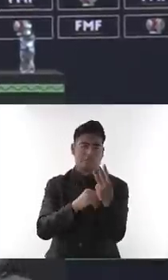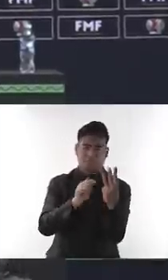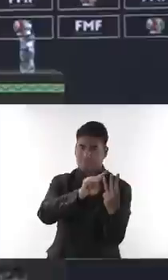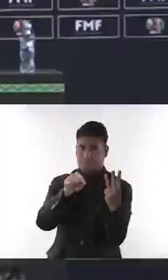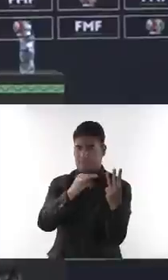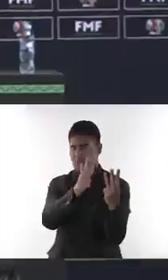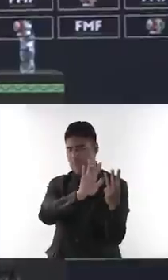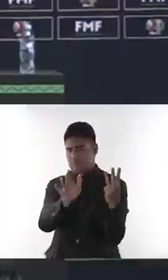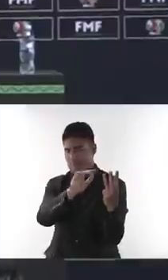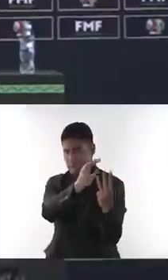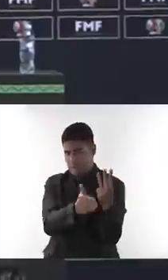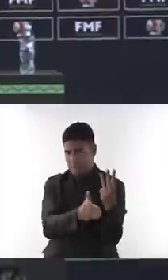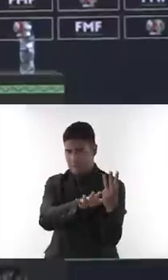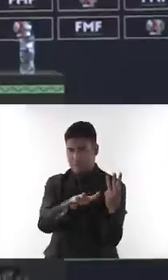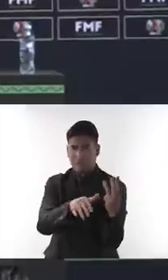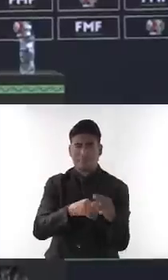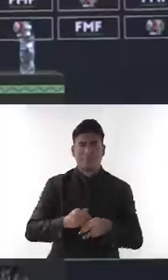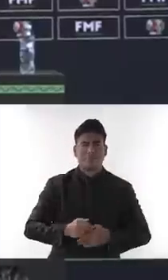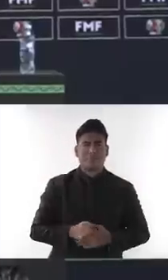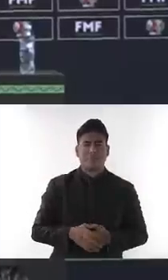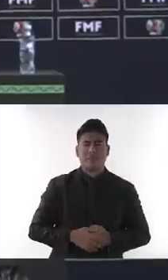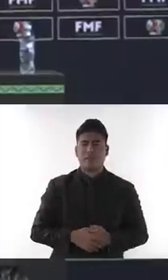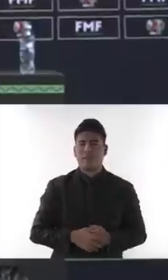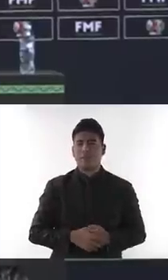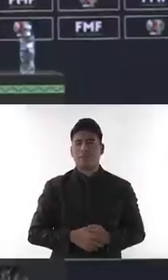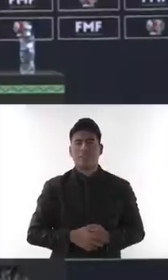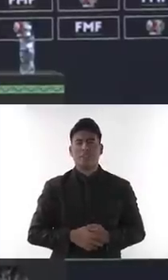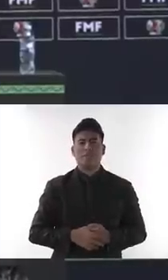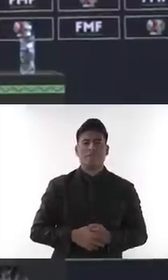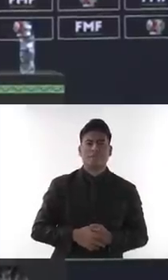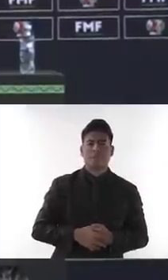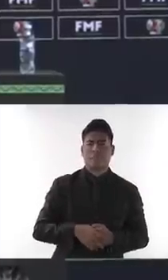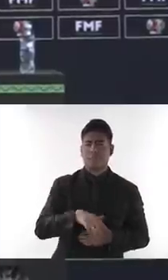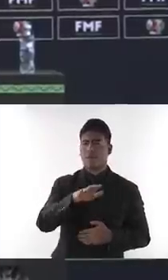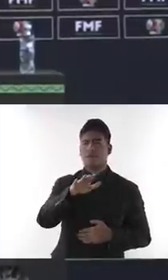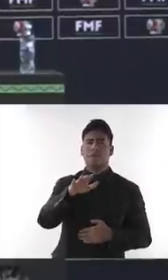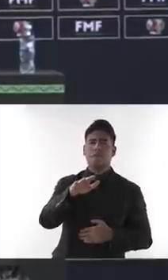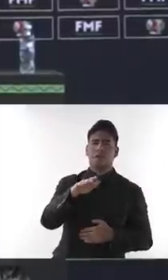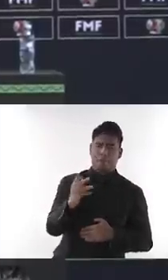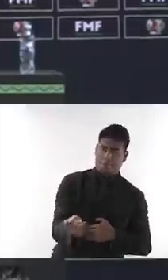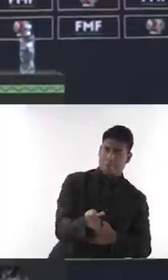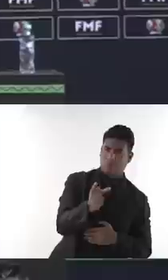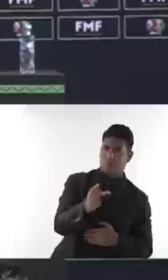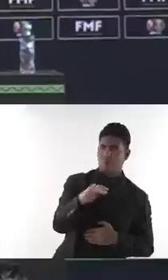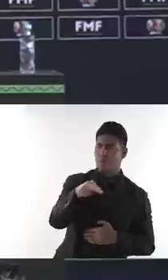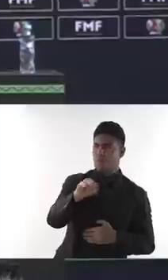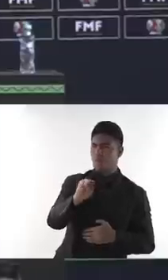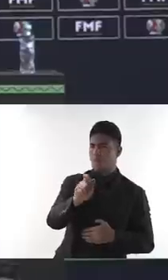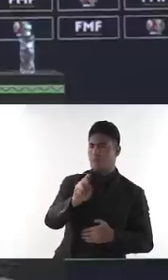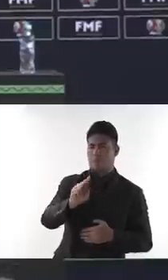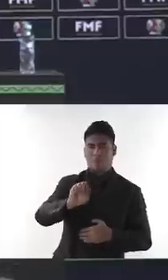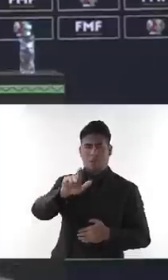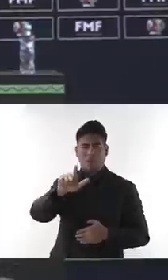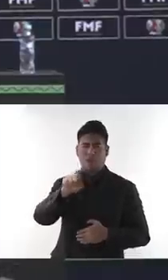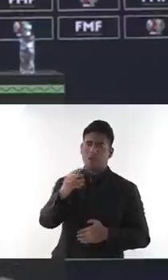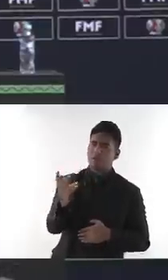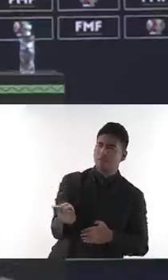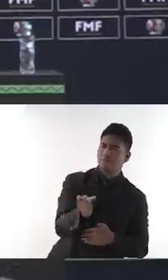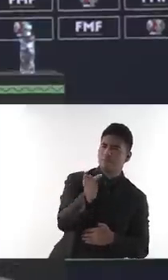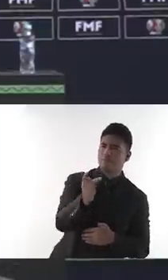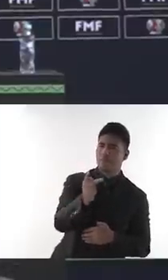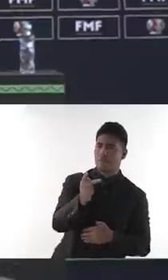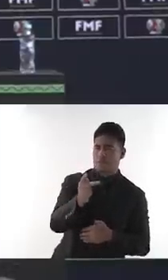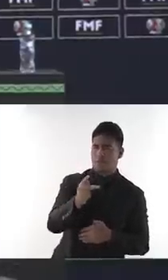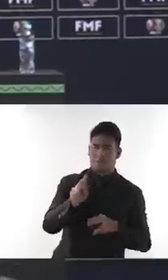Leonardo Villalpando de TVC Deportes. La primera para Mikel. ¿Cómo evitar que con el tema de la